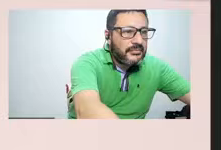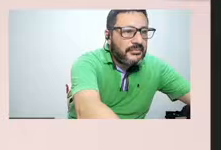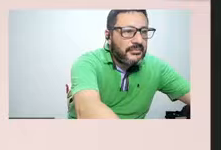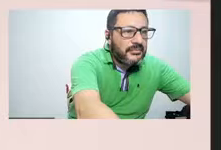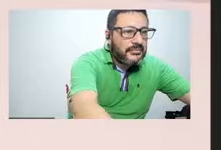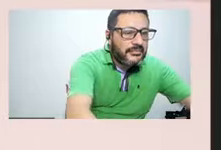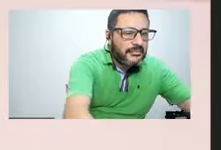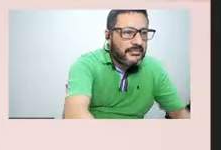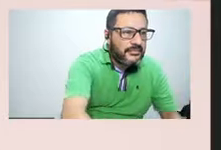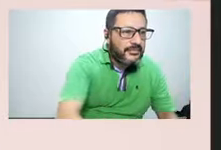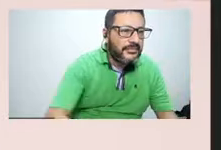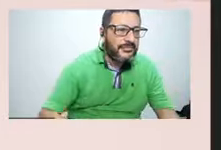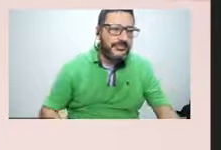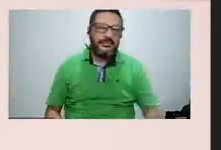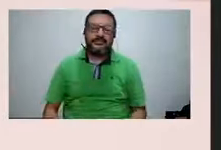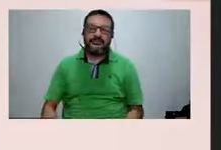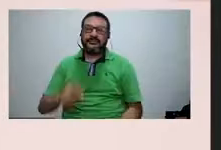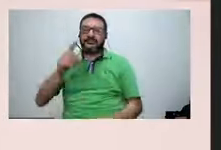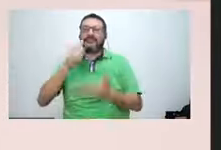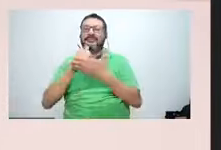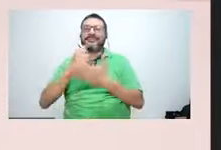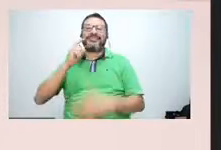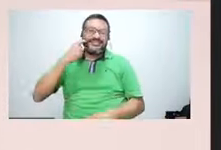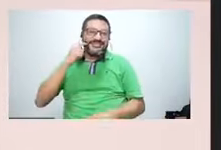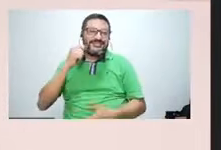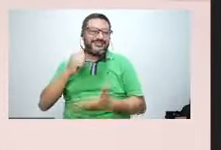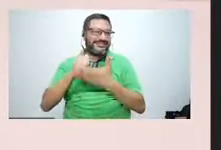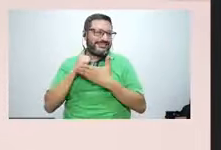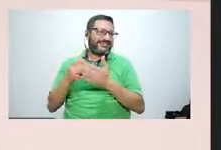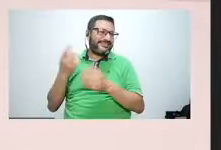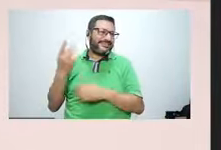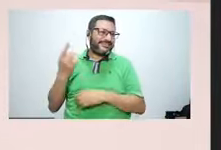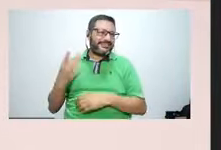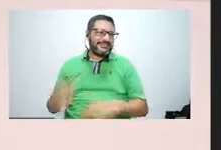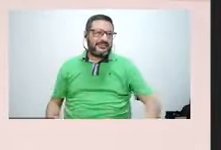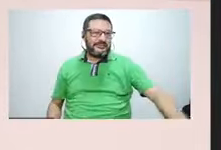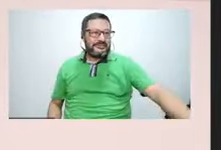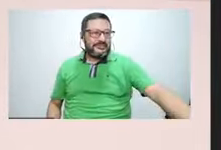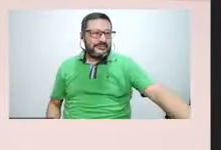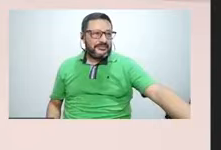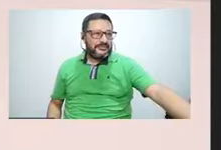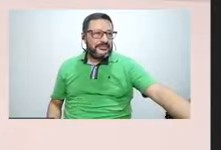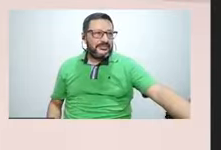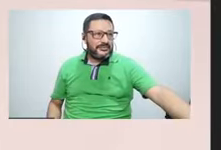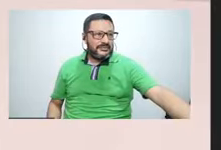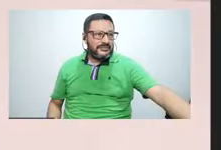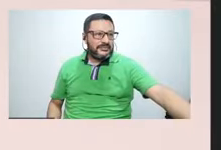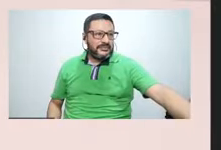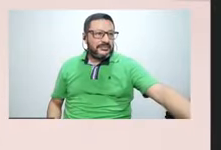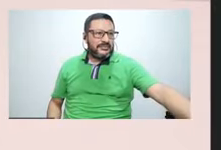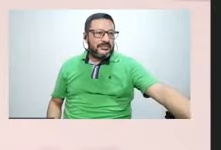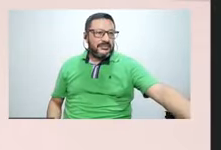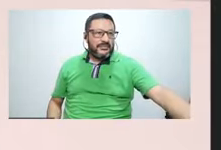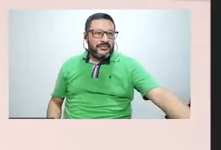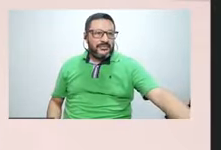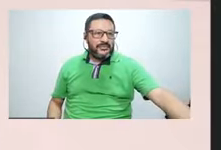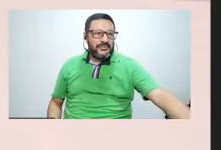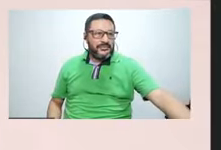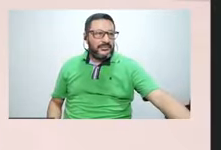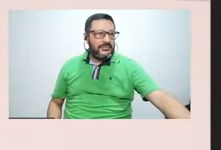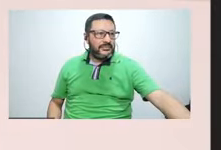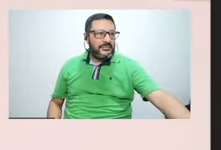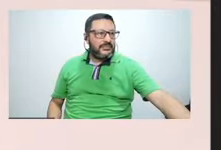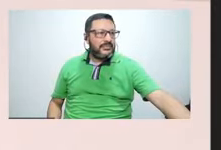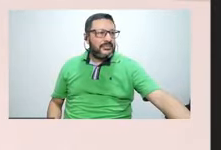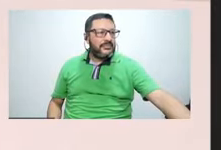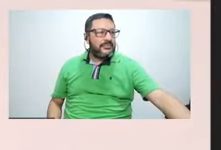competencias, nos ayudaba con las lesiones, los dolores y todo, pero era tanto la unión que era nuestra amiga. Entonces ella llegó a un